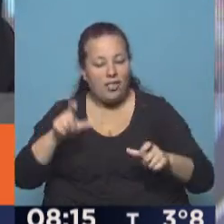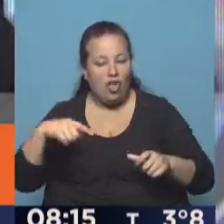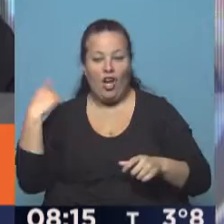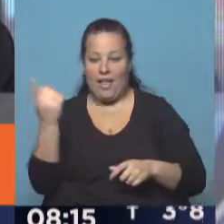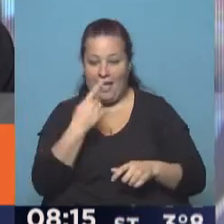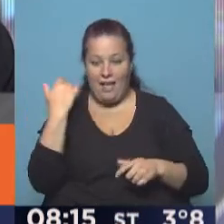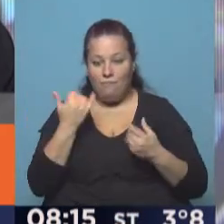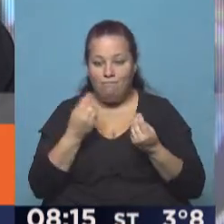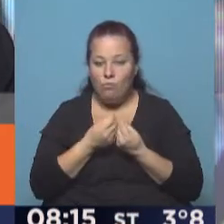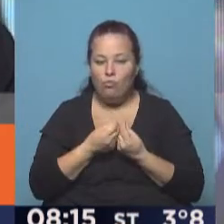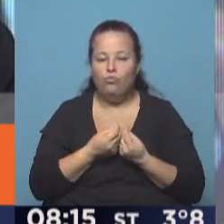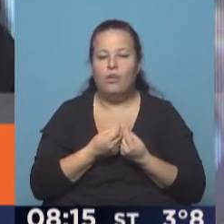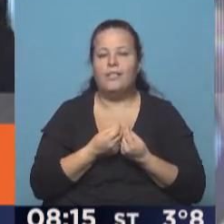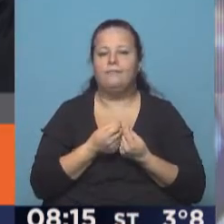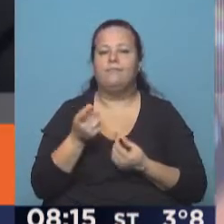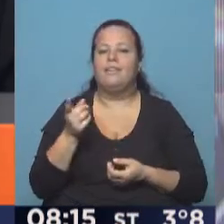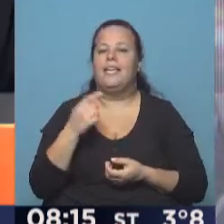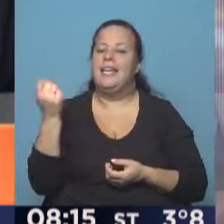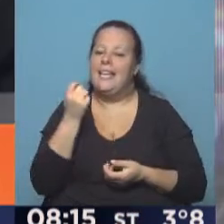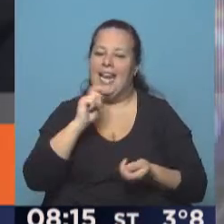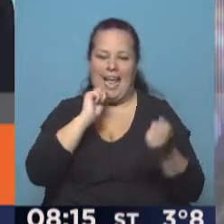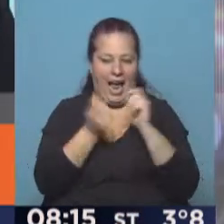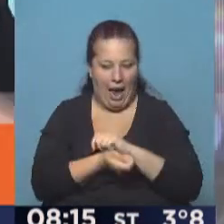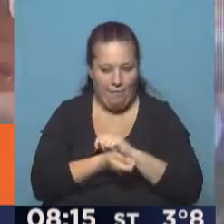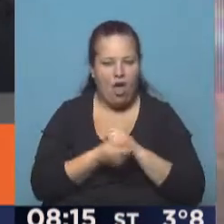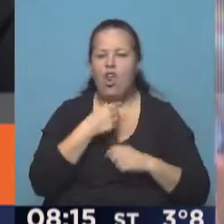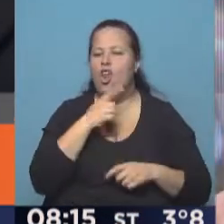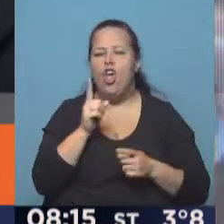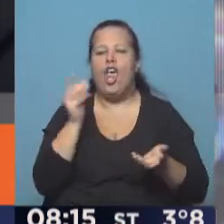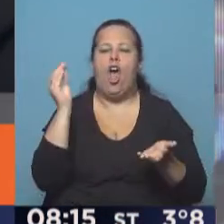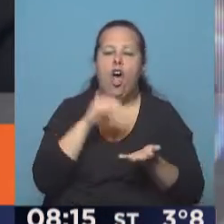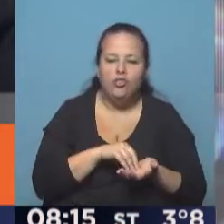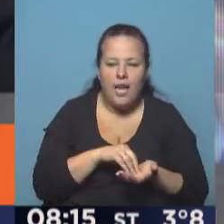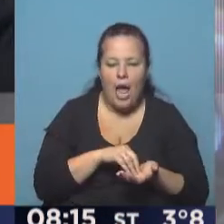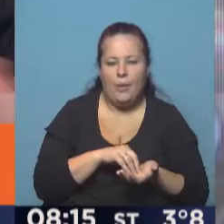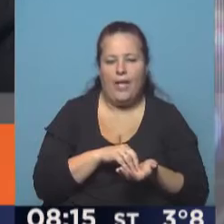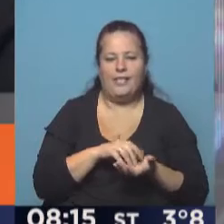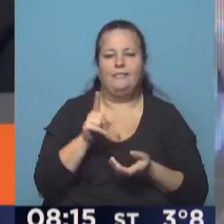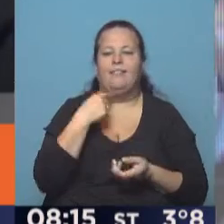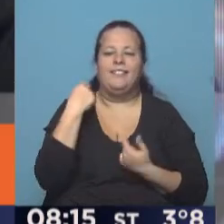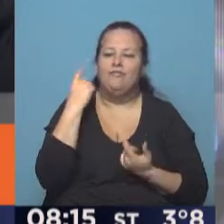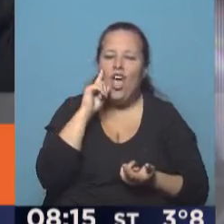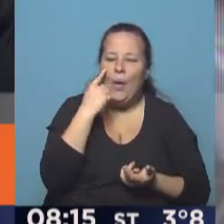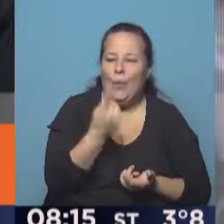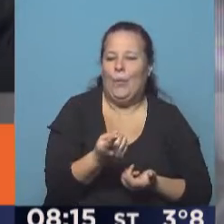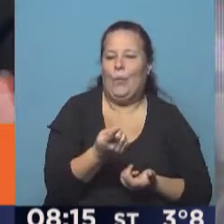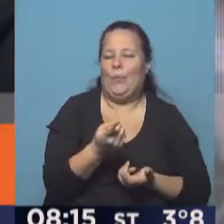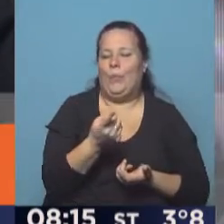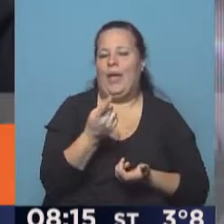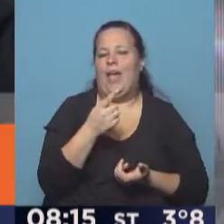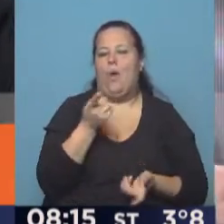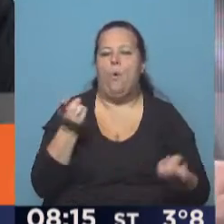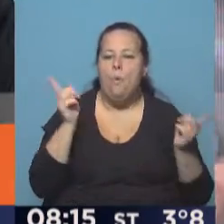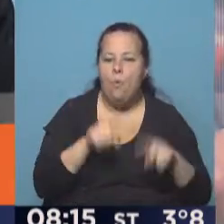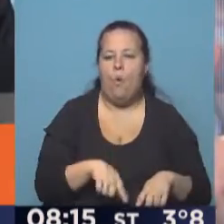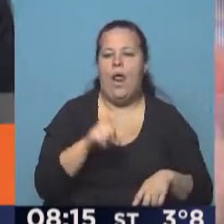sociedad que quieren un cambio, no quieren volver, no quieren ver la vuelta